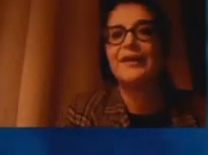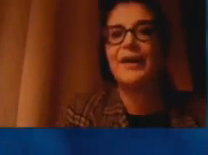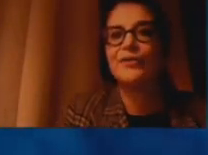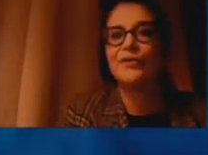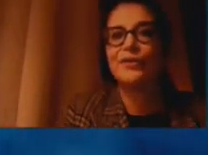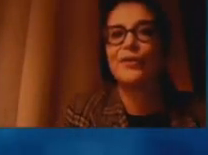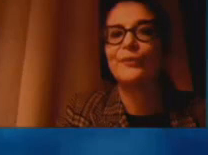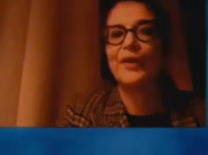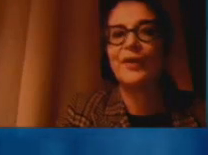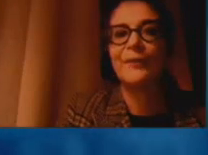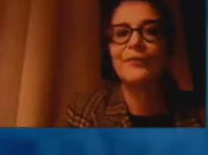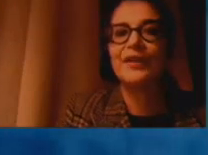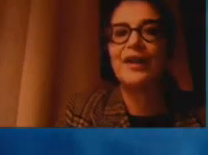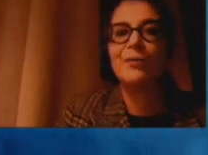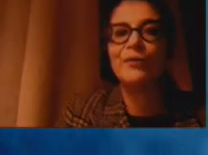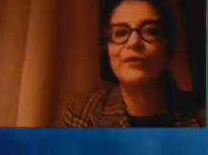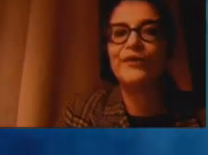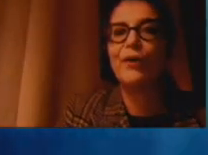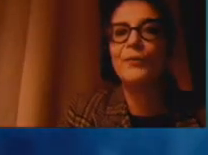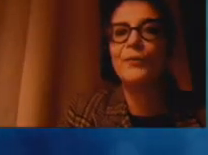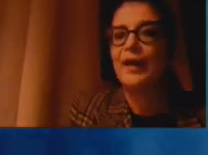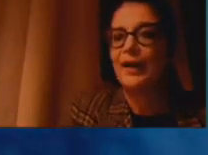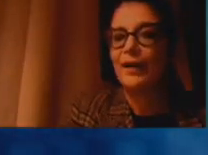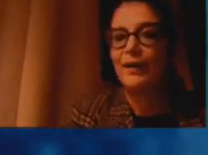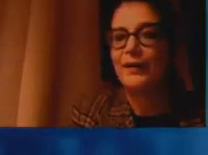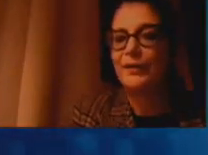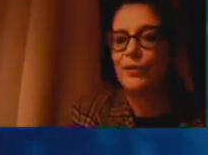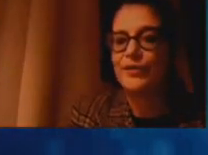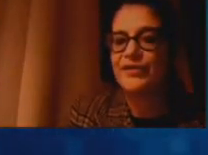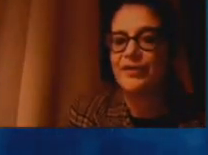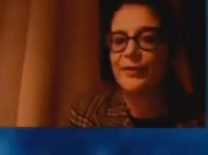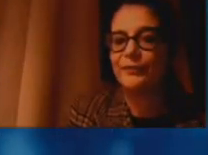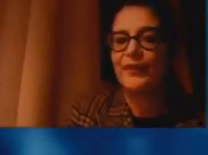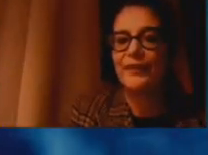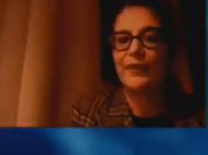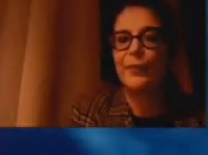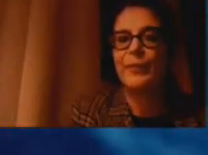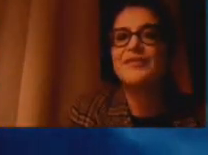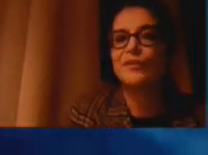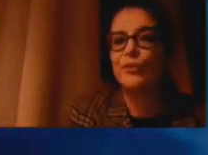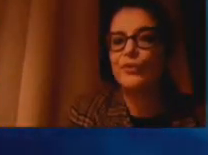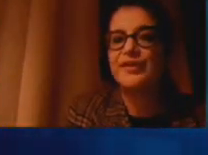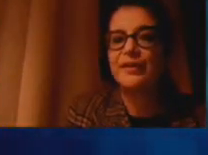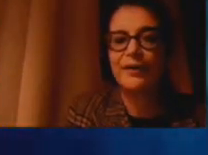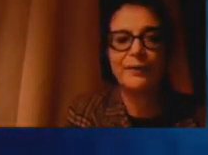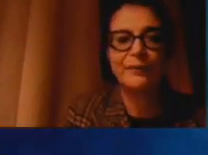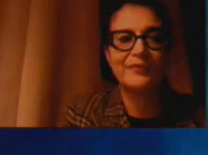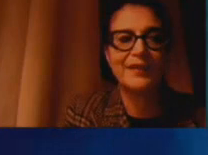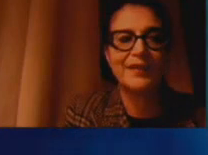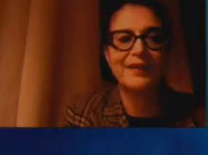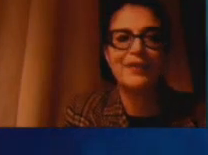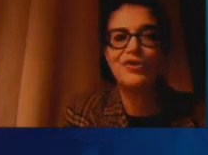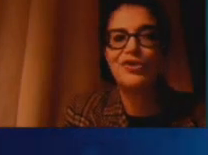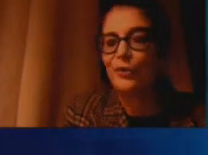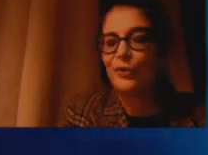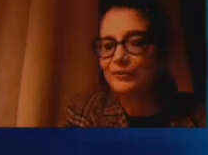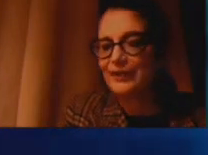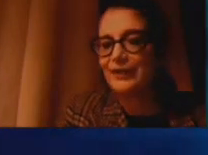Tenemos un boletín donde publicamos casos y sobre todo medidas de prevención sobre y